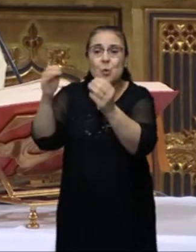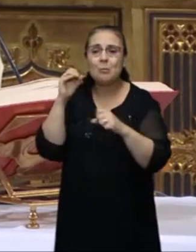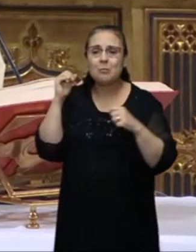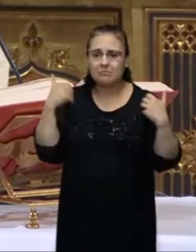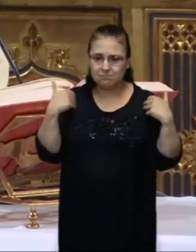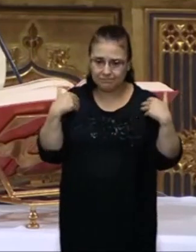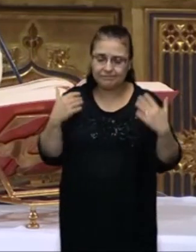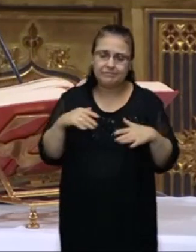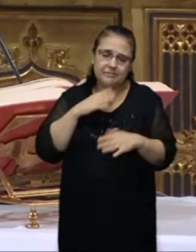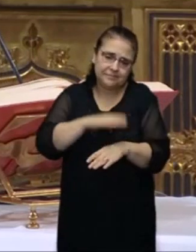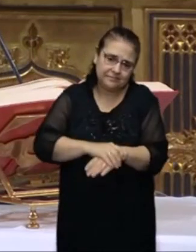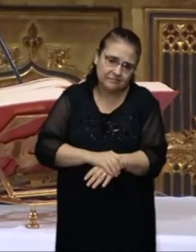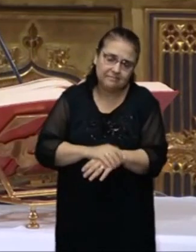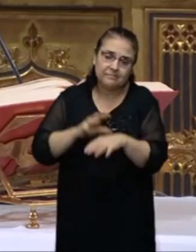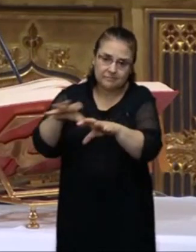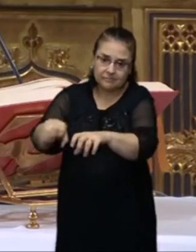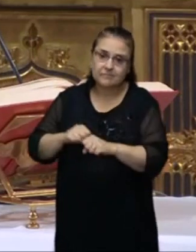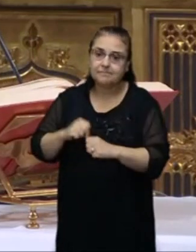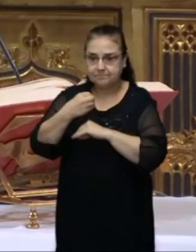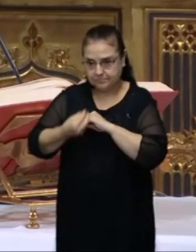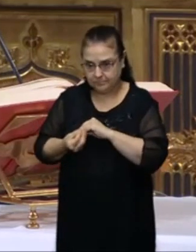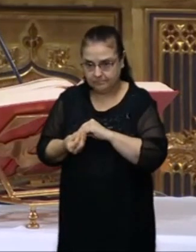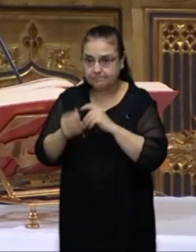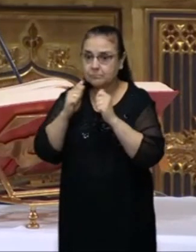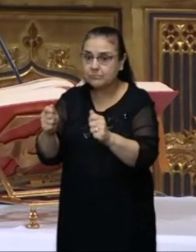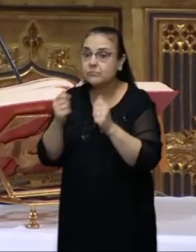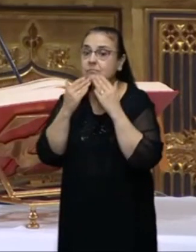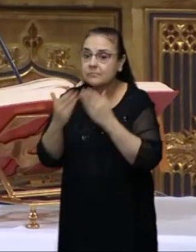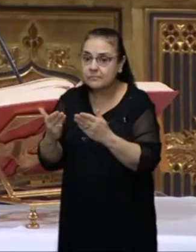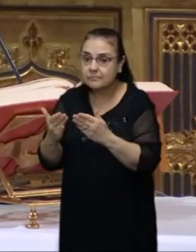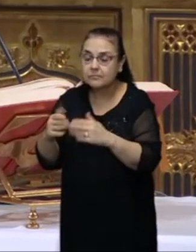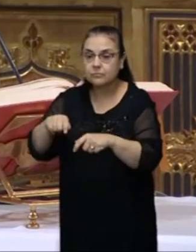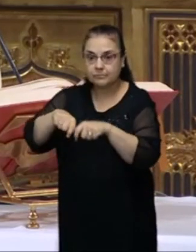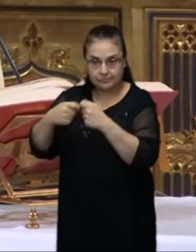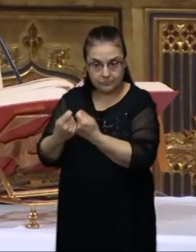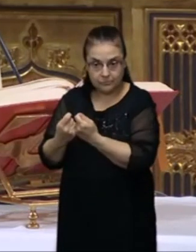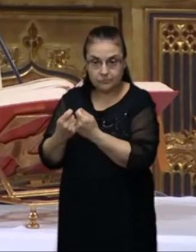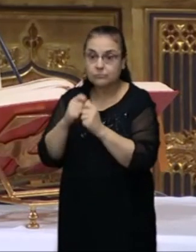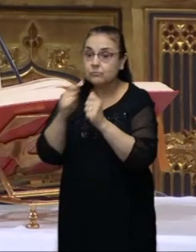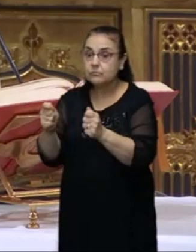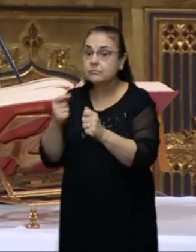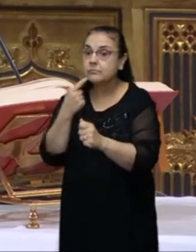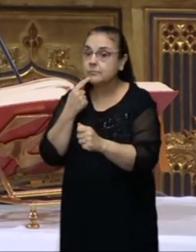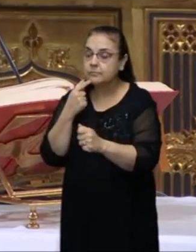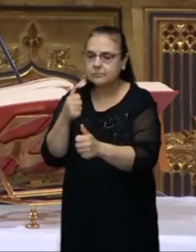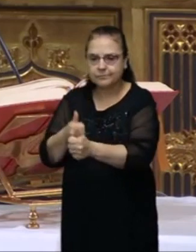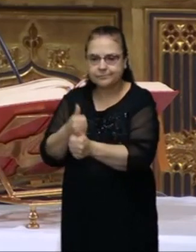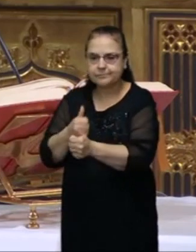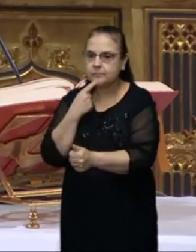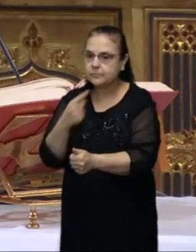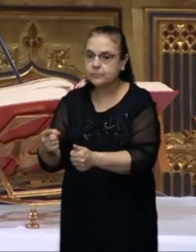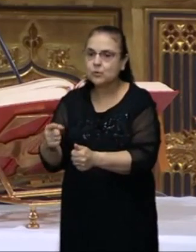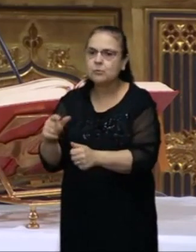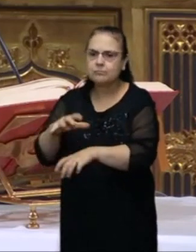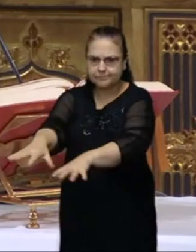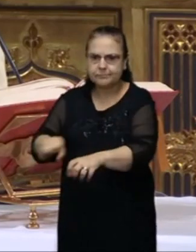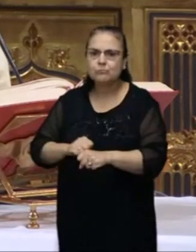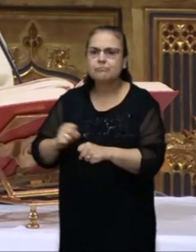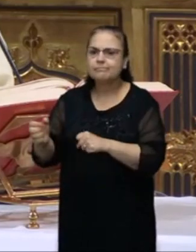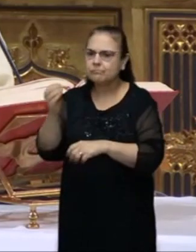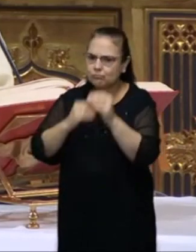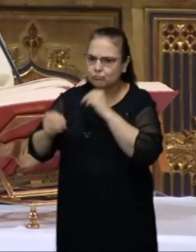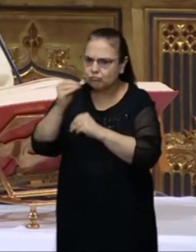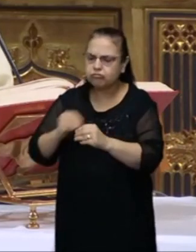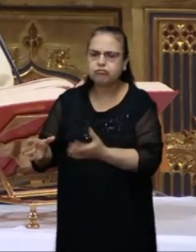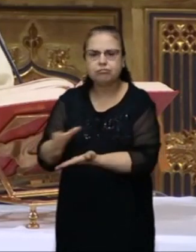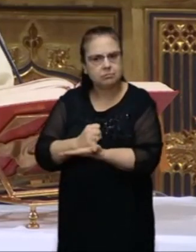pasión voluntariamente aceptada, tomó pan. Dándote gracias, lo partió y lo dio a sus discípulos, diciendo: Tomad y